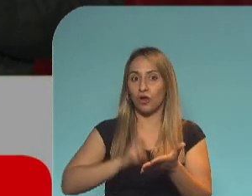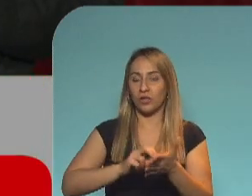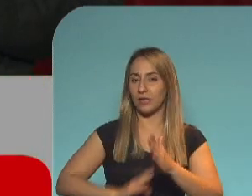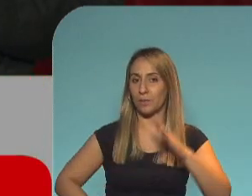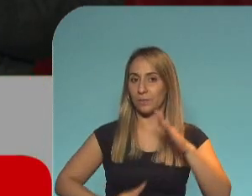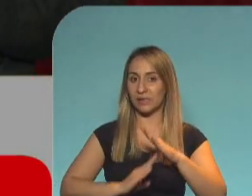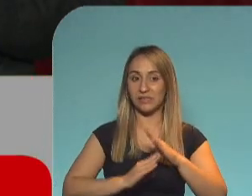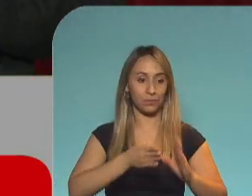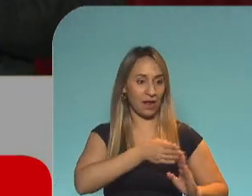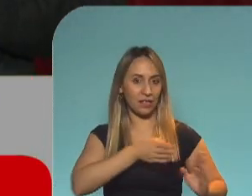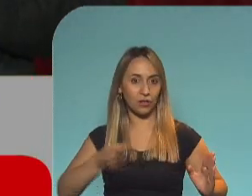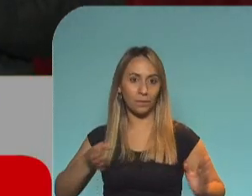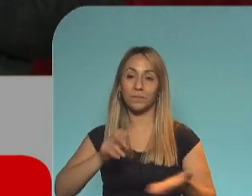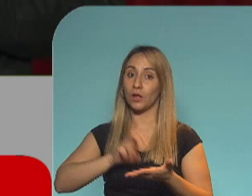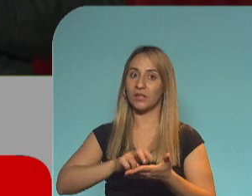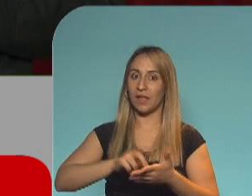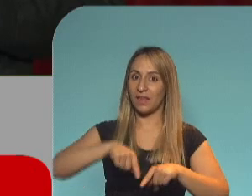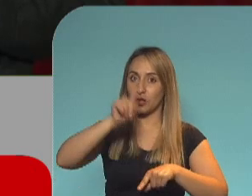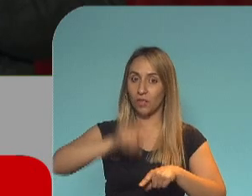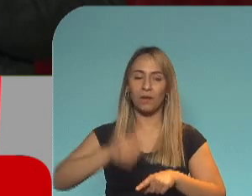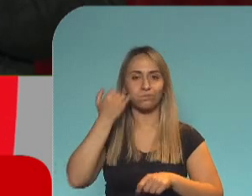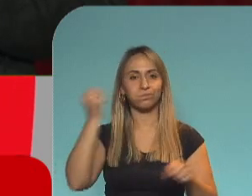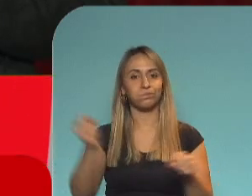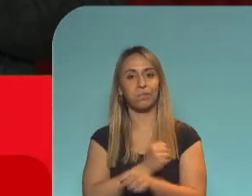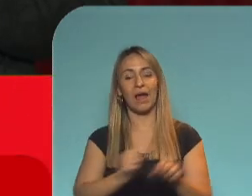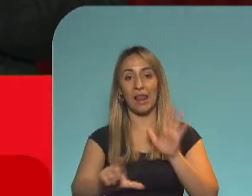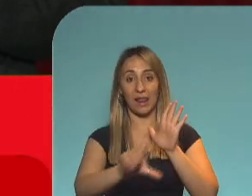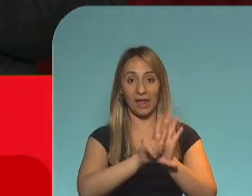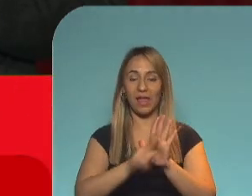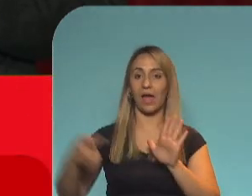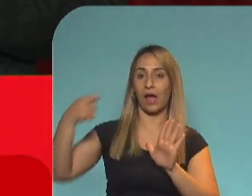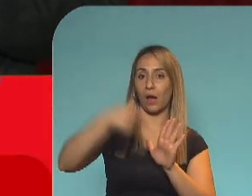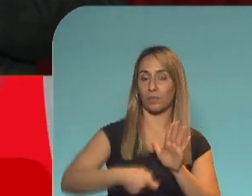de este tiempo, una de las noticias del día, es ley el aporte solidario de las grandes fortunas.